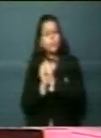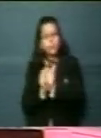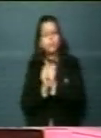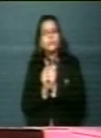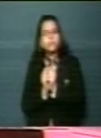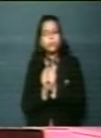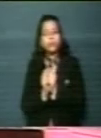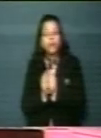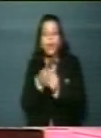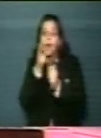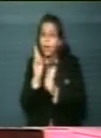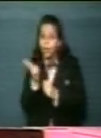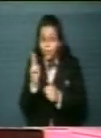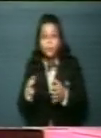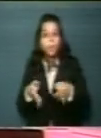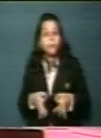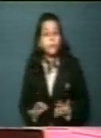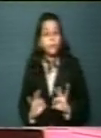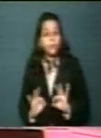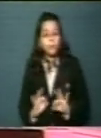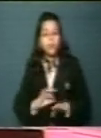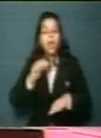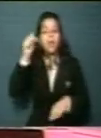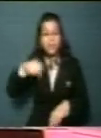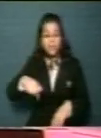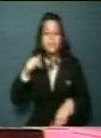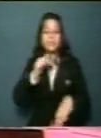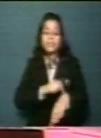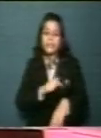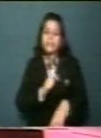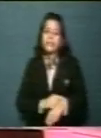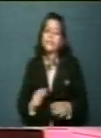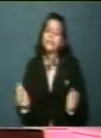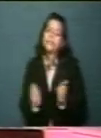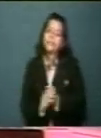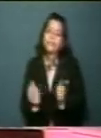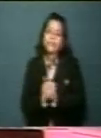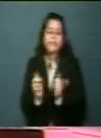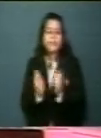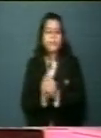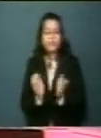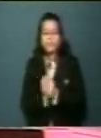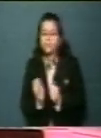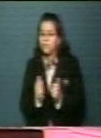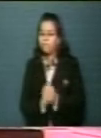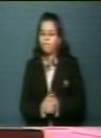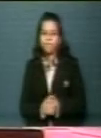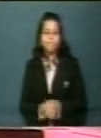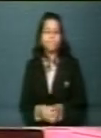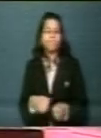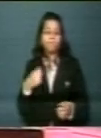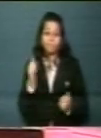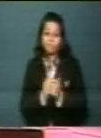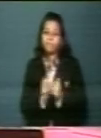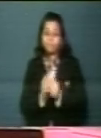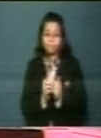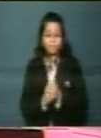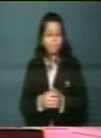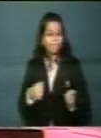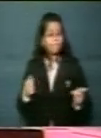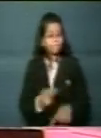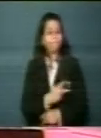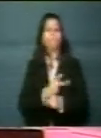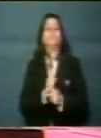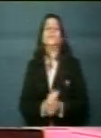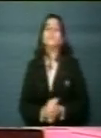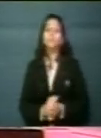por esas mismas vías las actuales y agudas problemas que hoy enfrentamos.